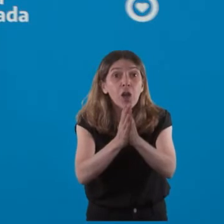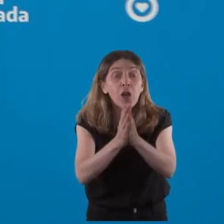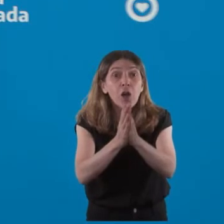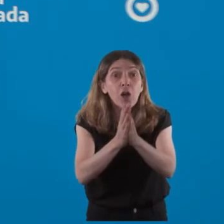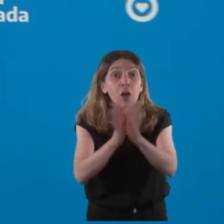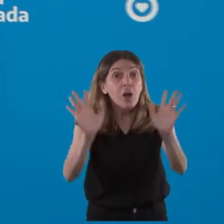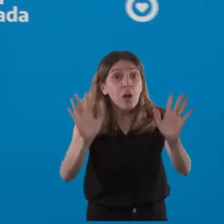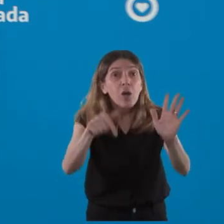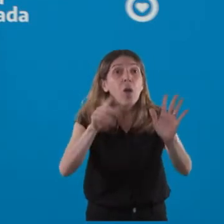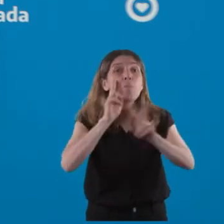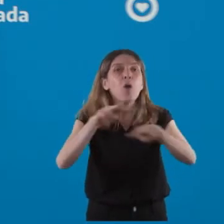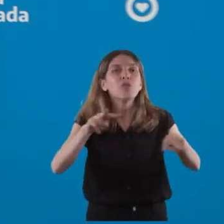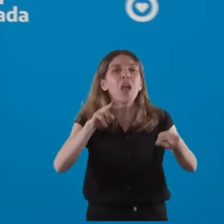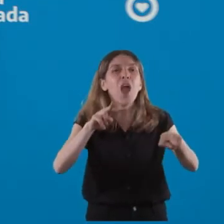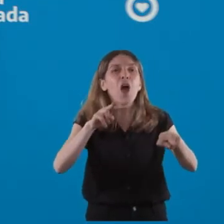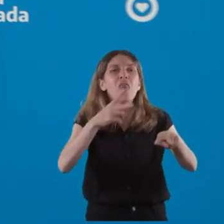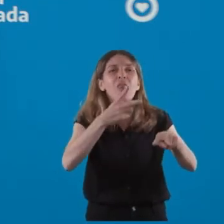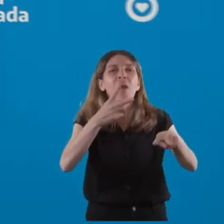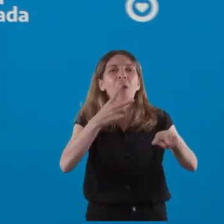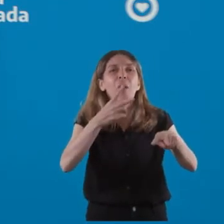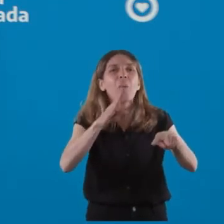en el museo del bicentenario